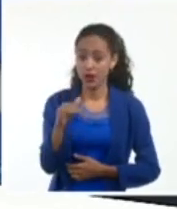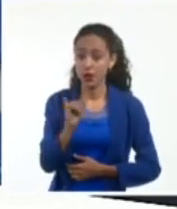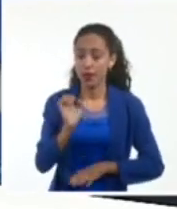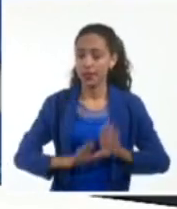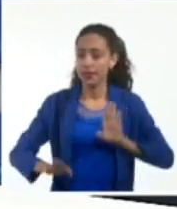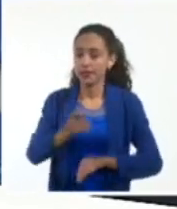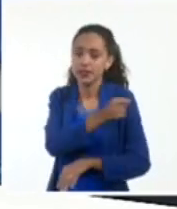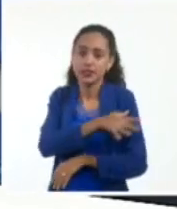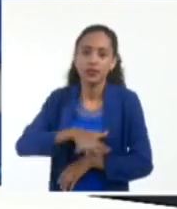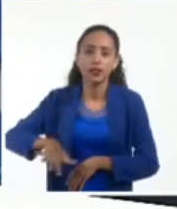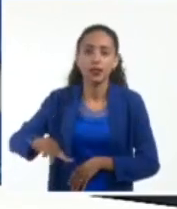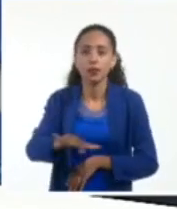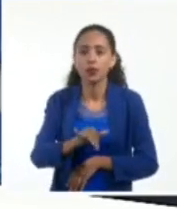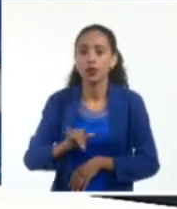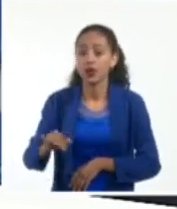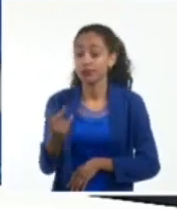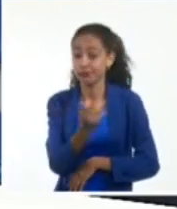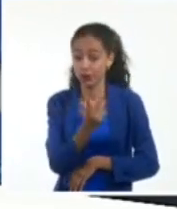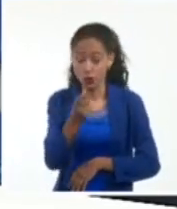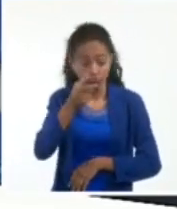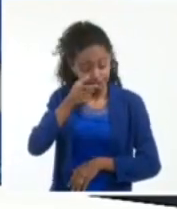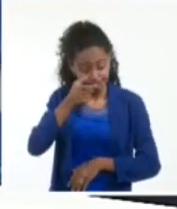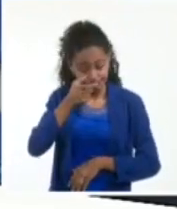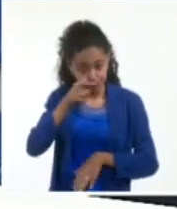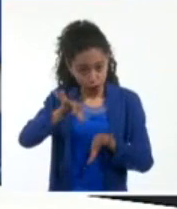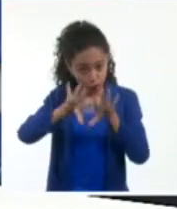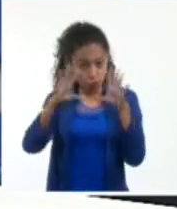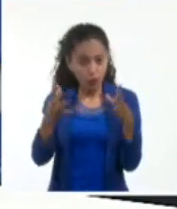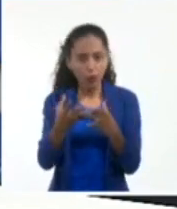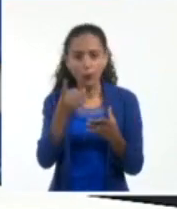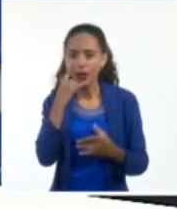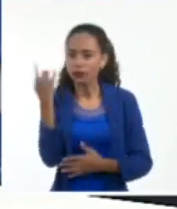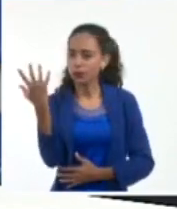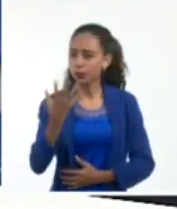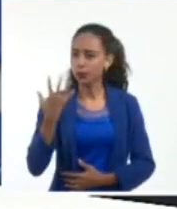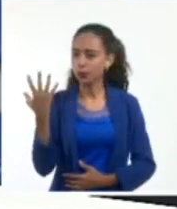Civil mantienen vigilancia sobre este organismo